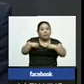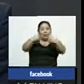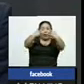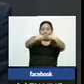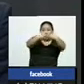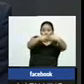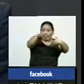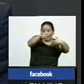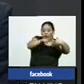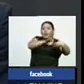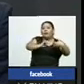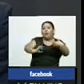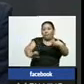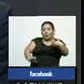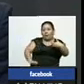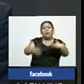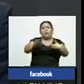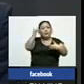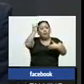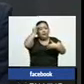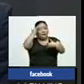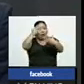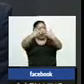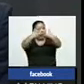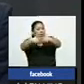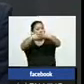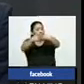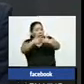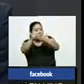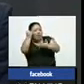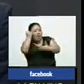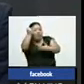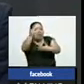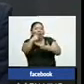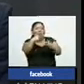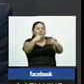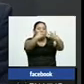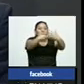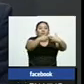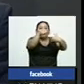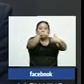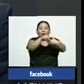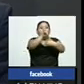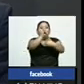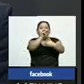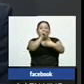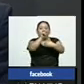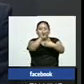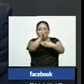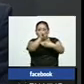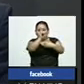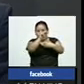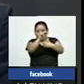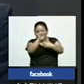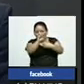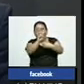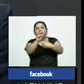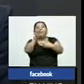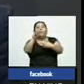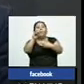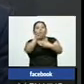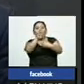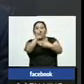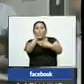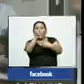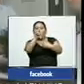en el país y hay una empresa que se sumó a esa estrategia. Nos referimos a Inversiones Bolívar. Jennifer Flores nos amplía la